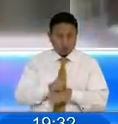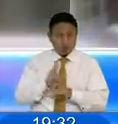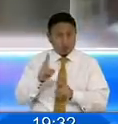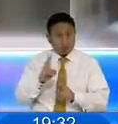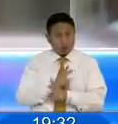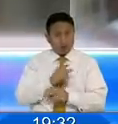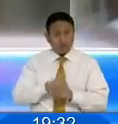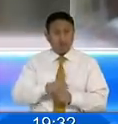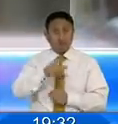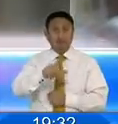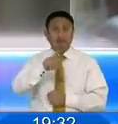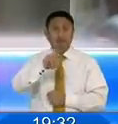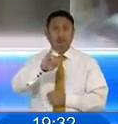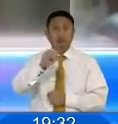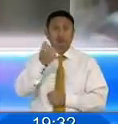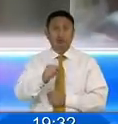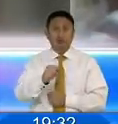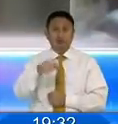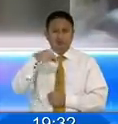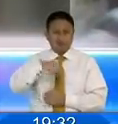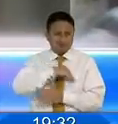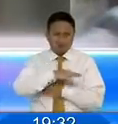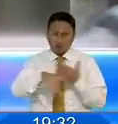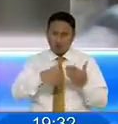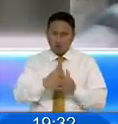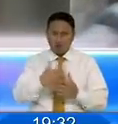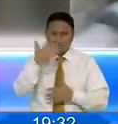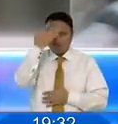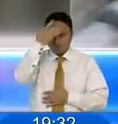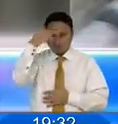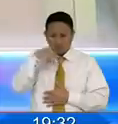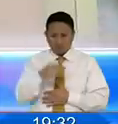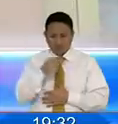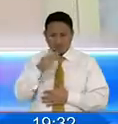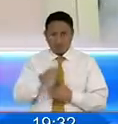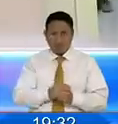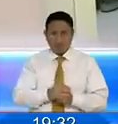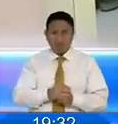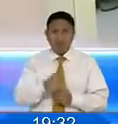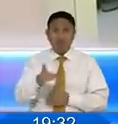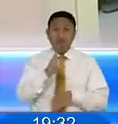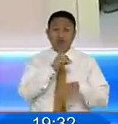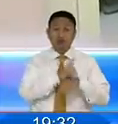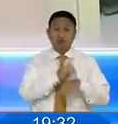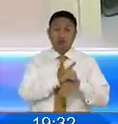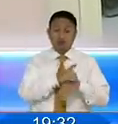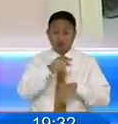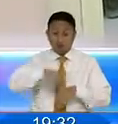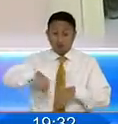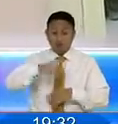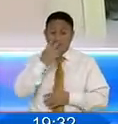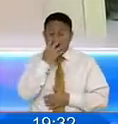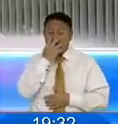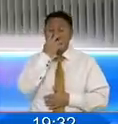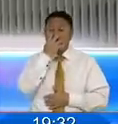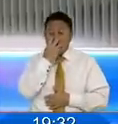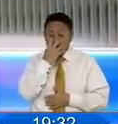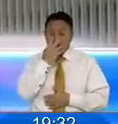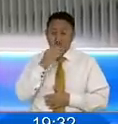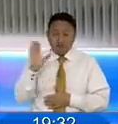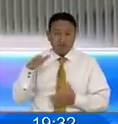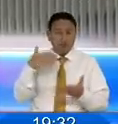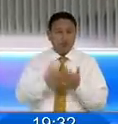Luis Eduardo Arequipa presentaba todos los síntomas de la pandemia. Una doctora le indicó que por su baja saturación debe